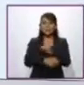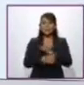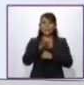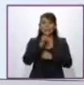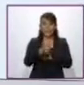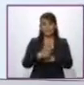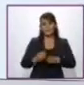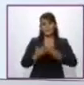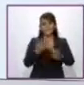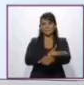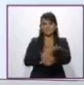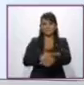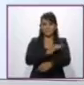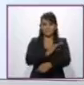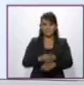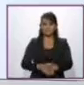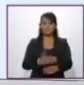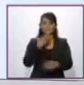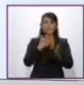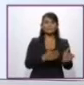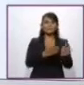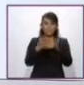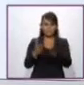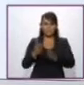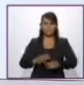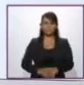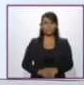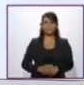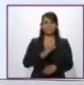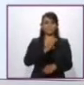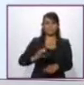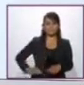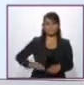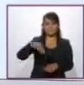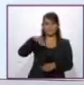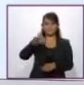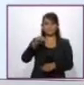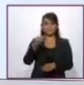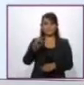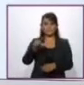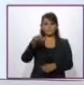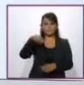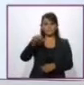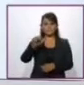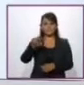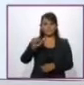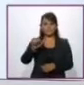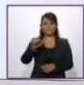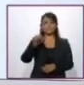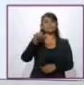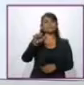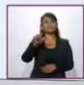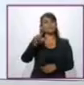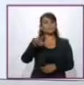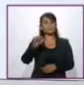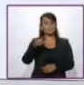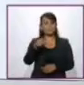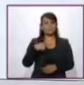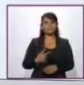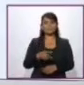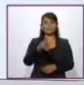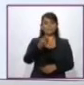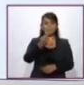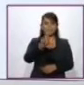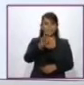gracias, candidata. Es el turno del candidato Miguel Nava Alvarado de Redes Sociales Progresistas. Y